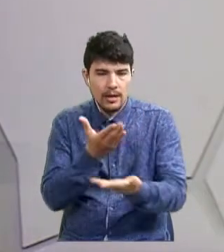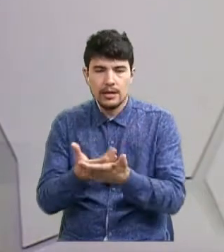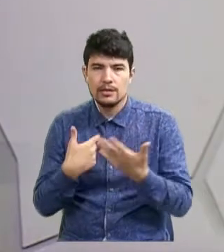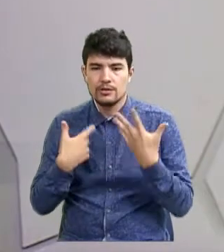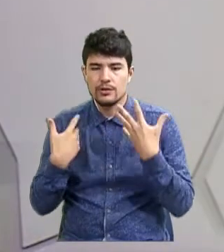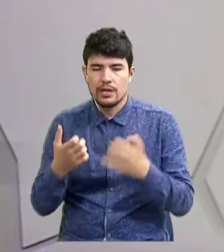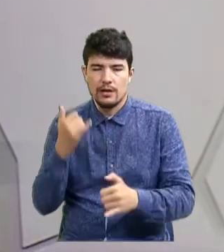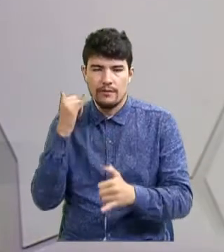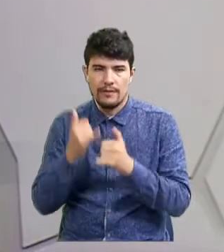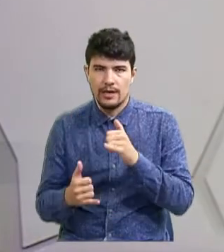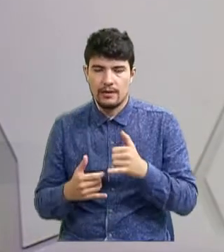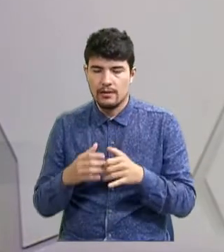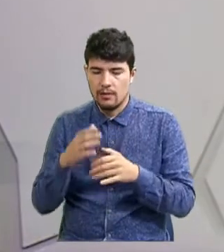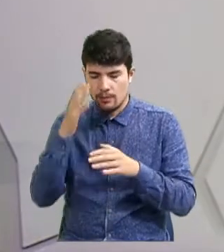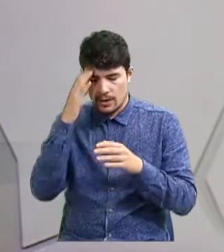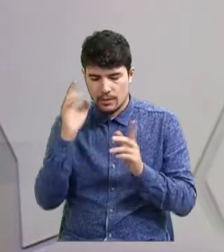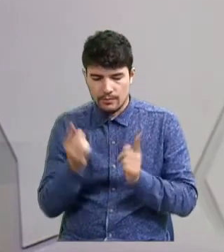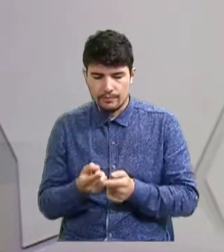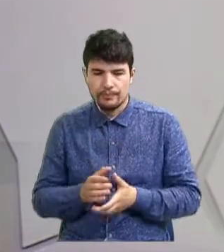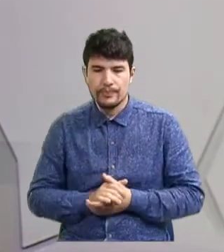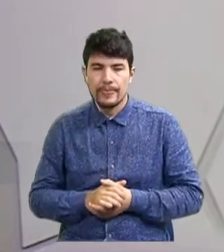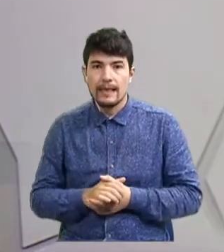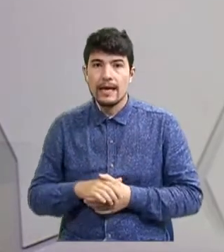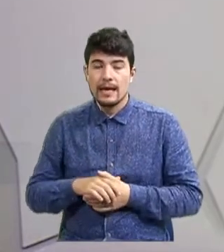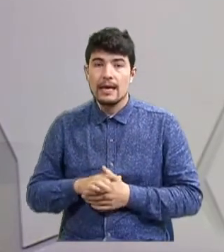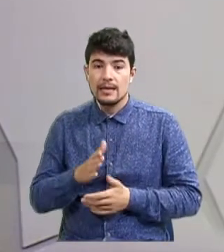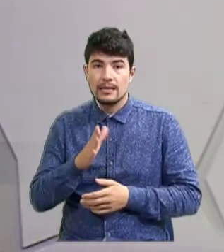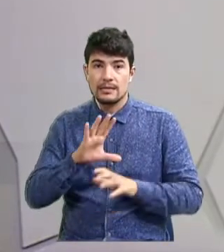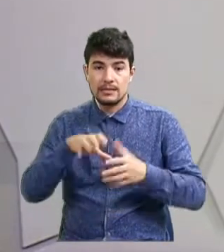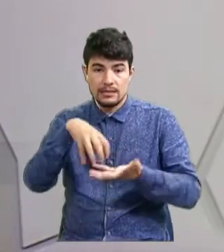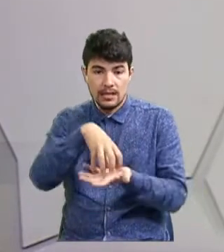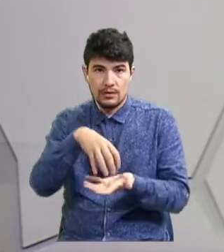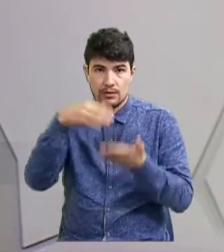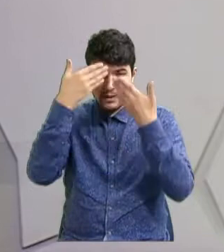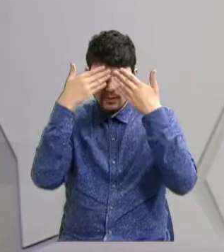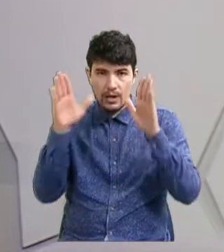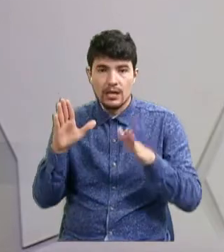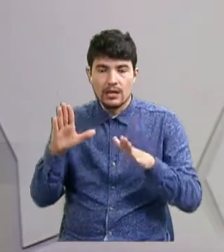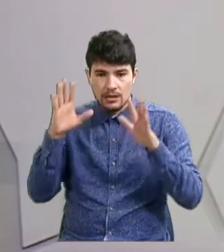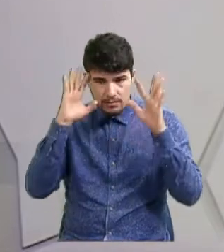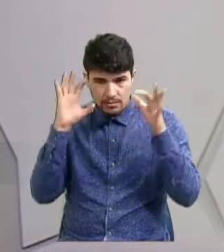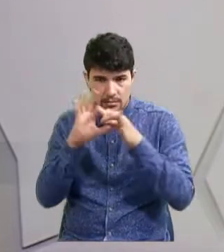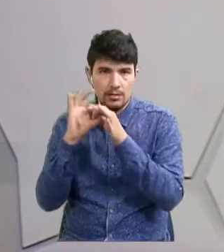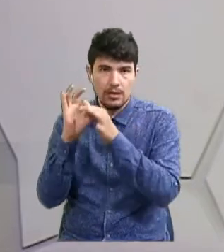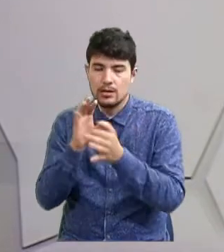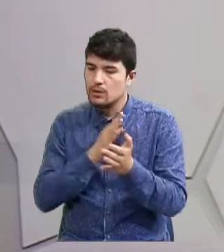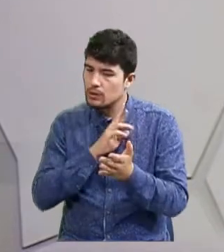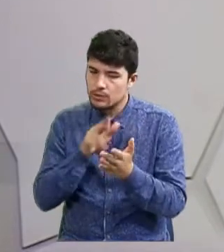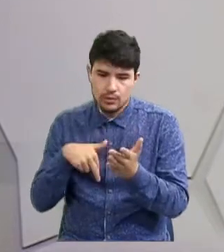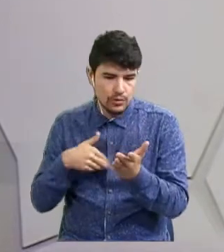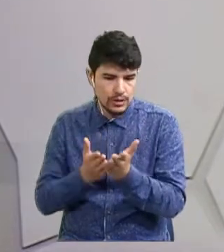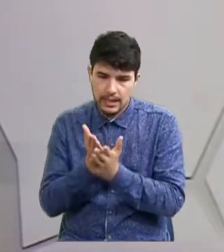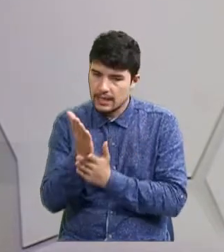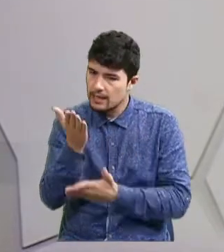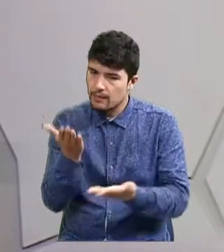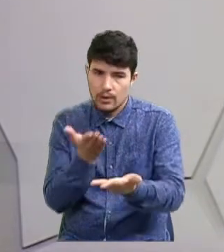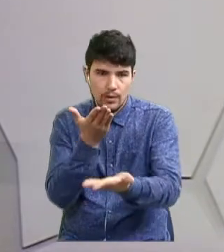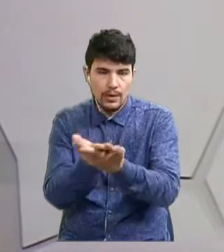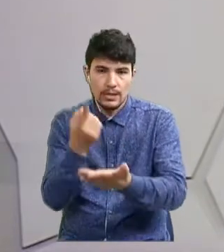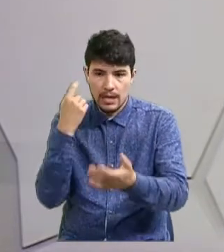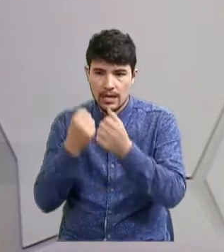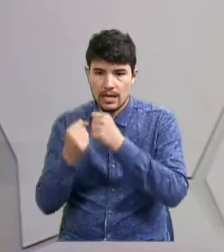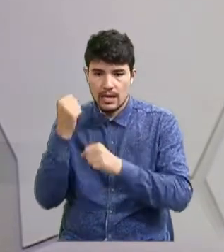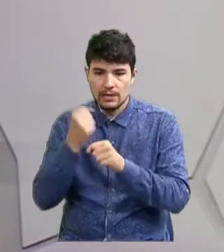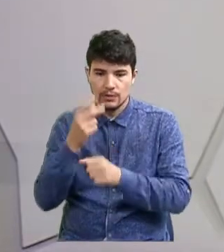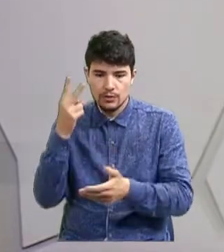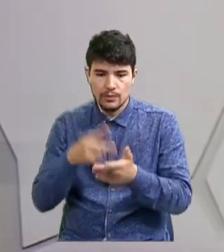terminar con algo. El Centro Democrático ha sido congruente en esta propuesta. Nosotros vamos a seguir planteándola, la estamos planteando desde el año